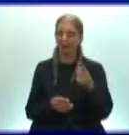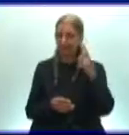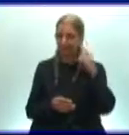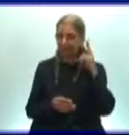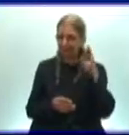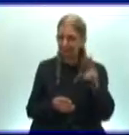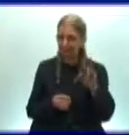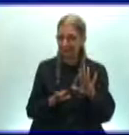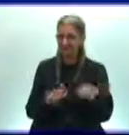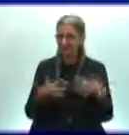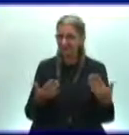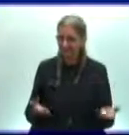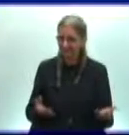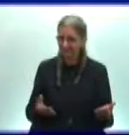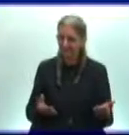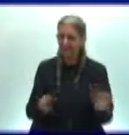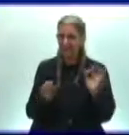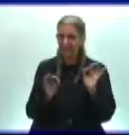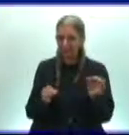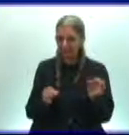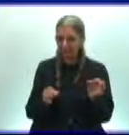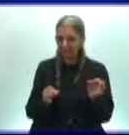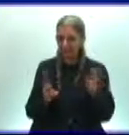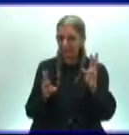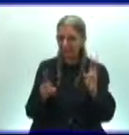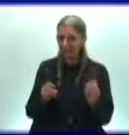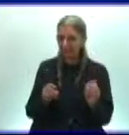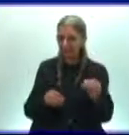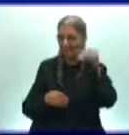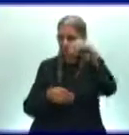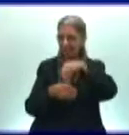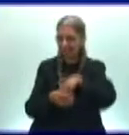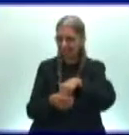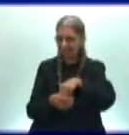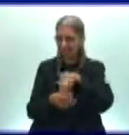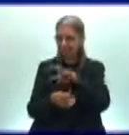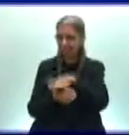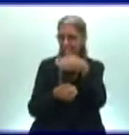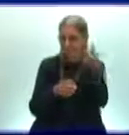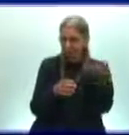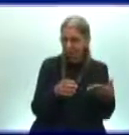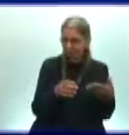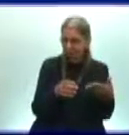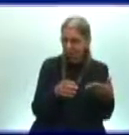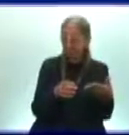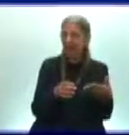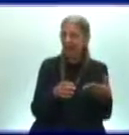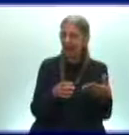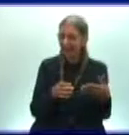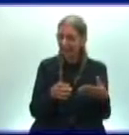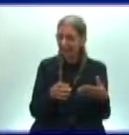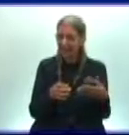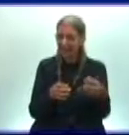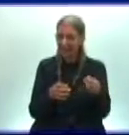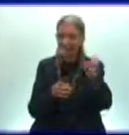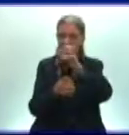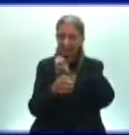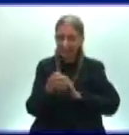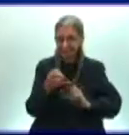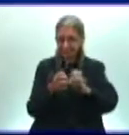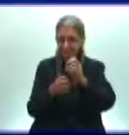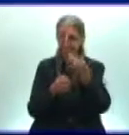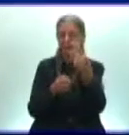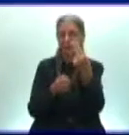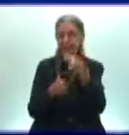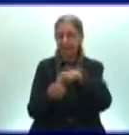los átomos tienen la misma cantidad de electrones en la envoltura que de protones en su núcleo, es decir, tienen la